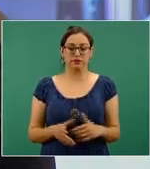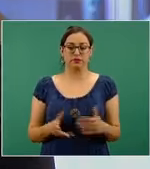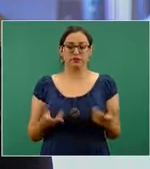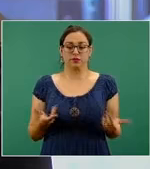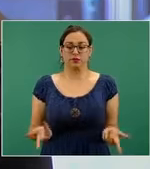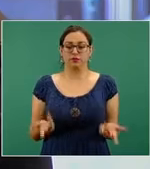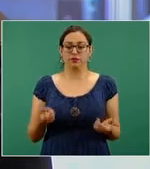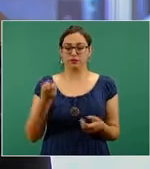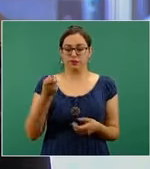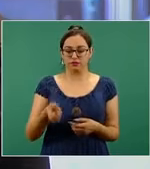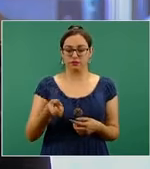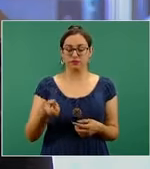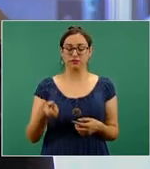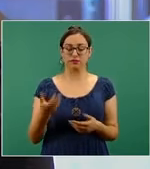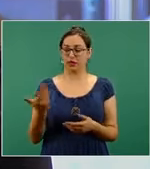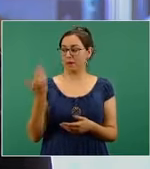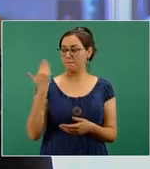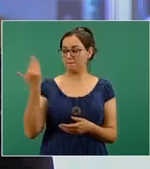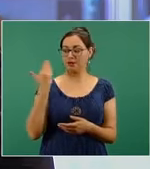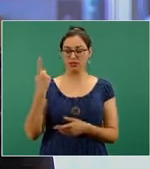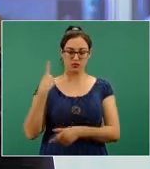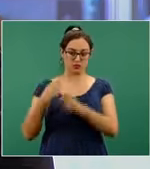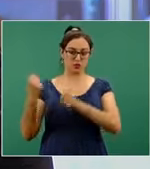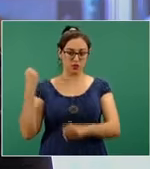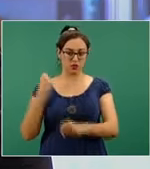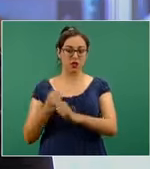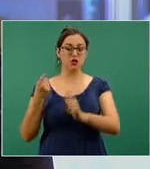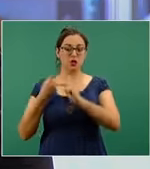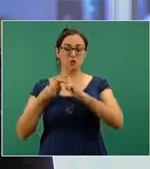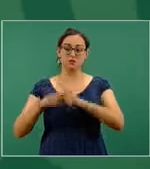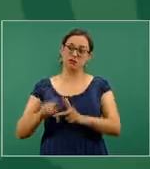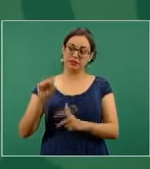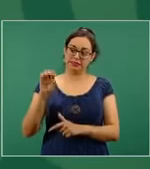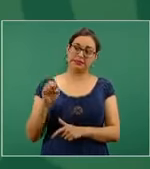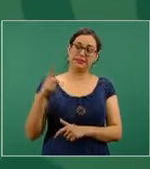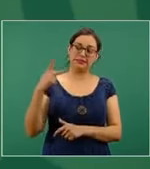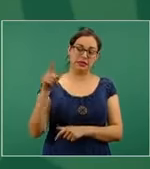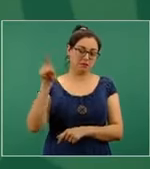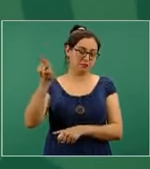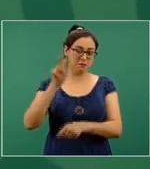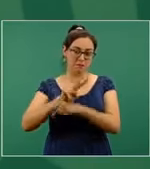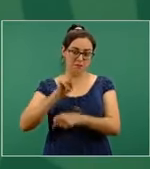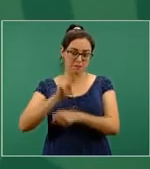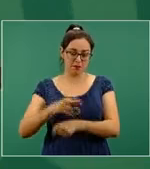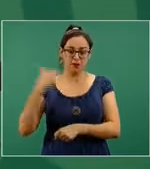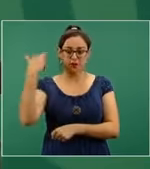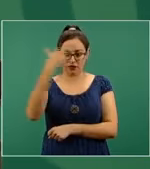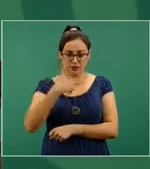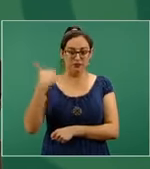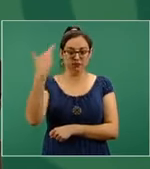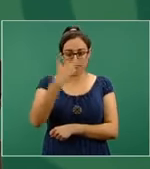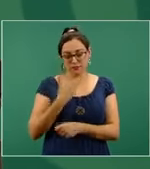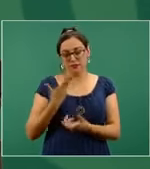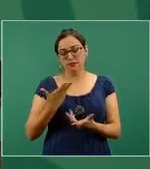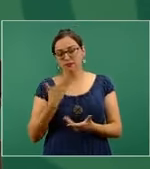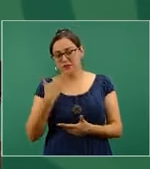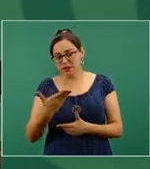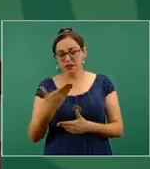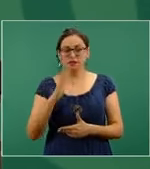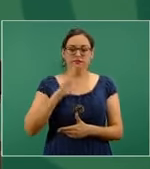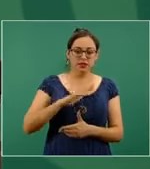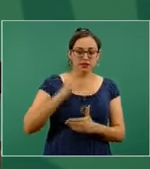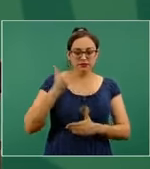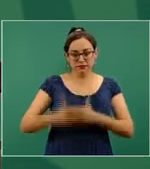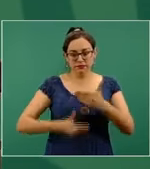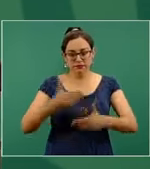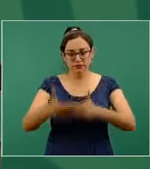medición y un seguimiento que está haciendo directamente la Secretaría de Educación y obviamente en algunos indicadores se pueden contribuir desde